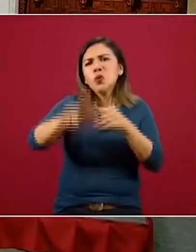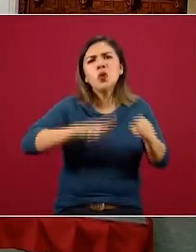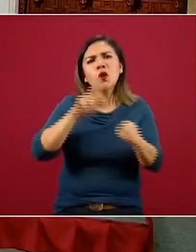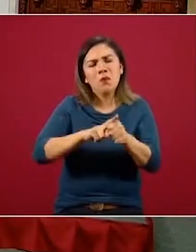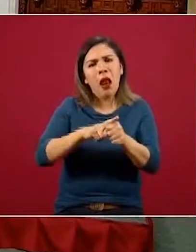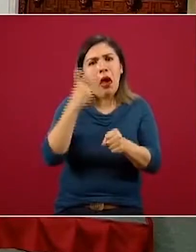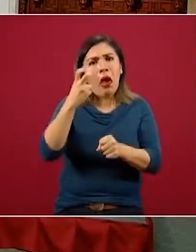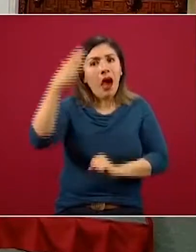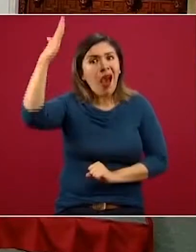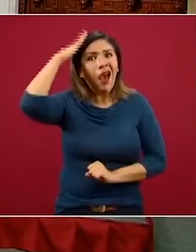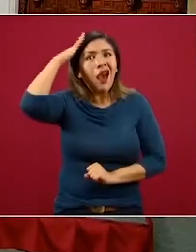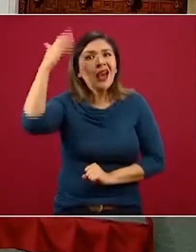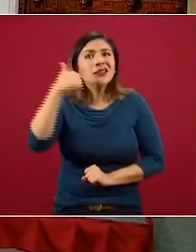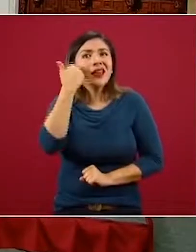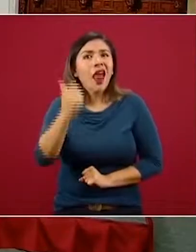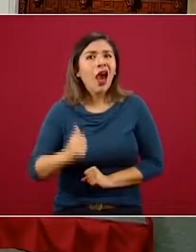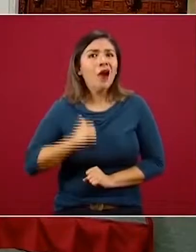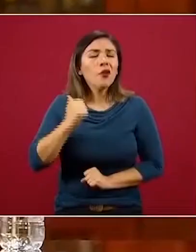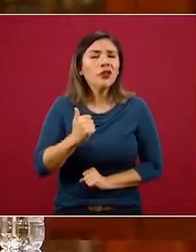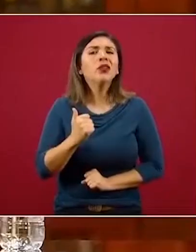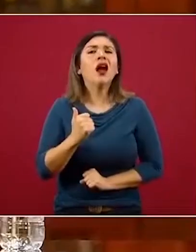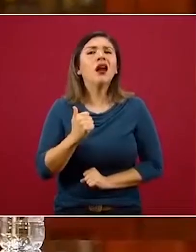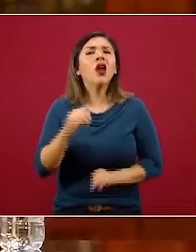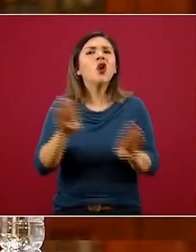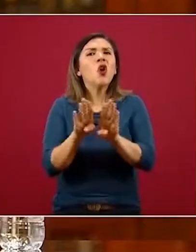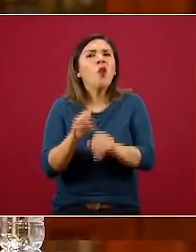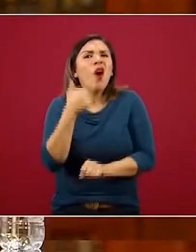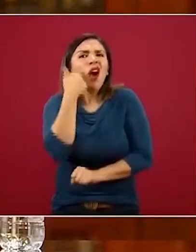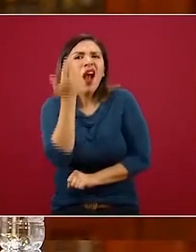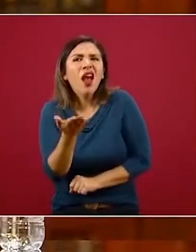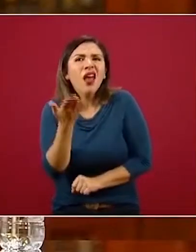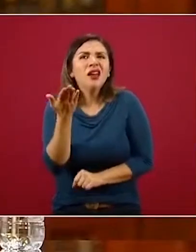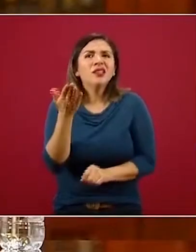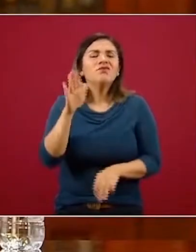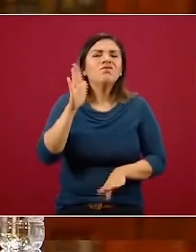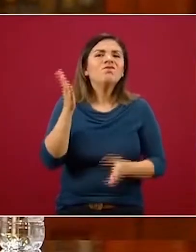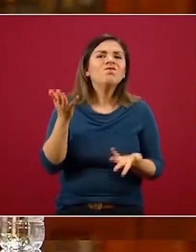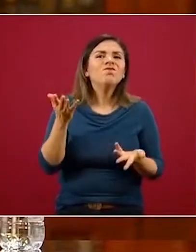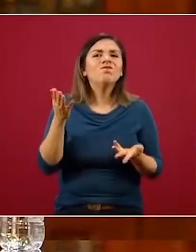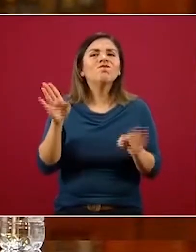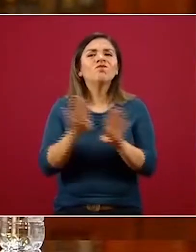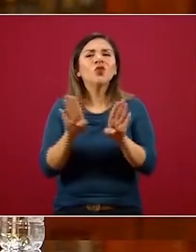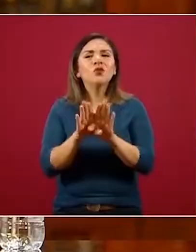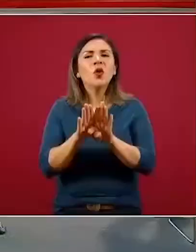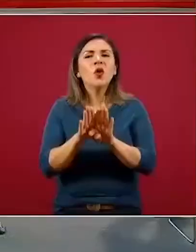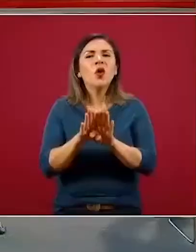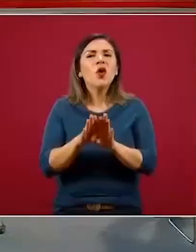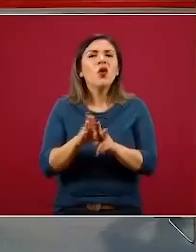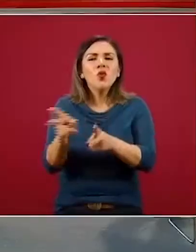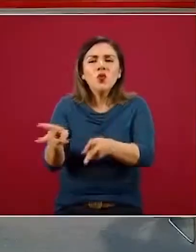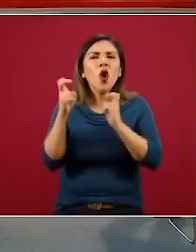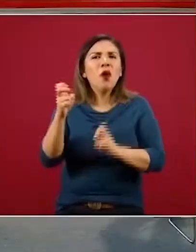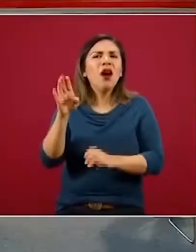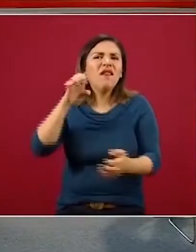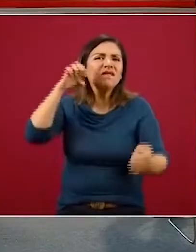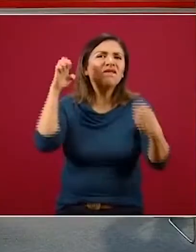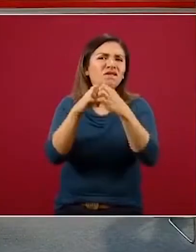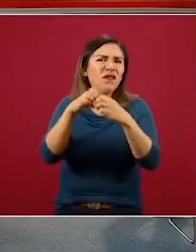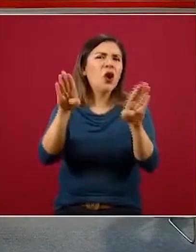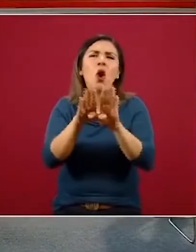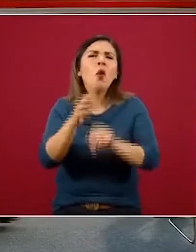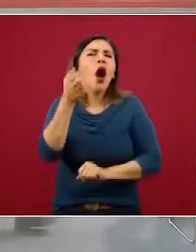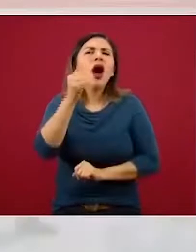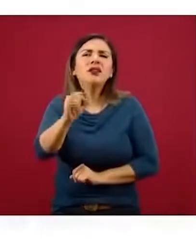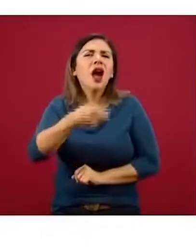ellos y han estado intentando hacer el famoso piquete de ojos que menciona el presidente en todos los